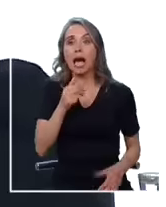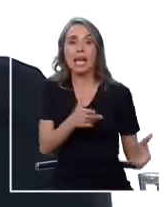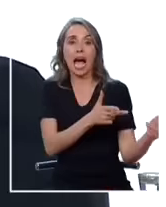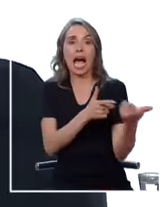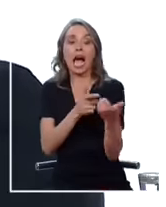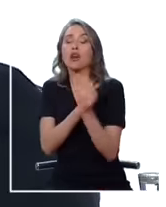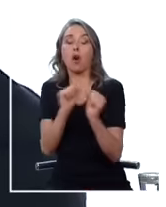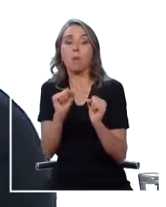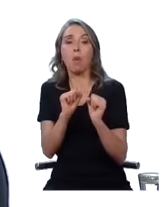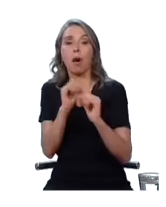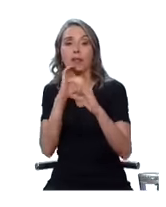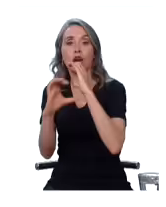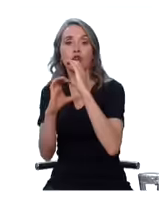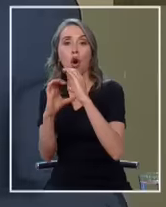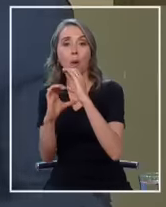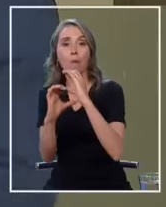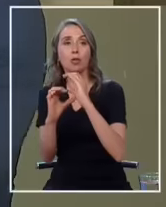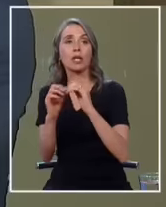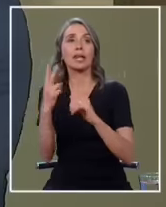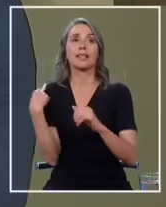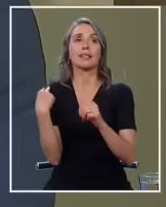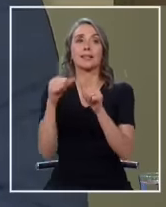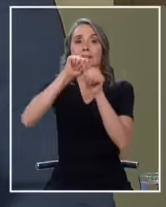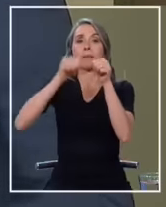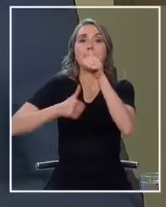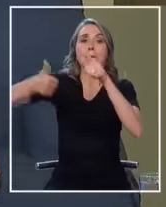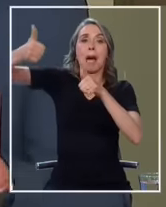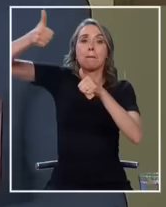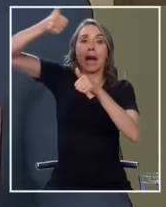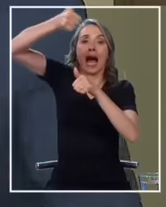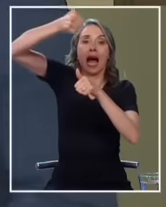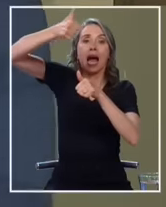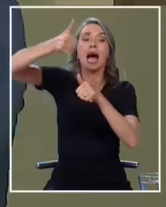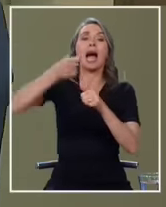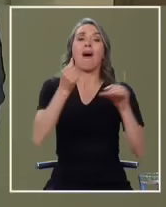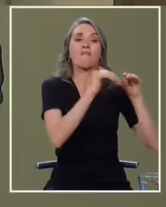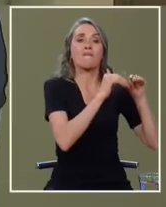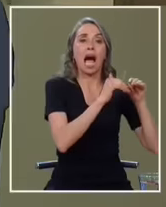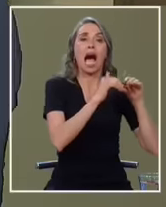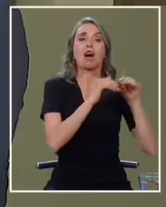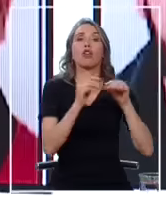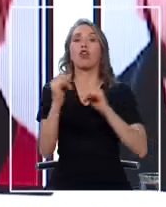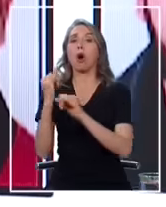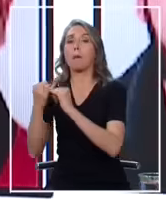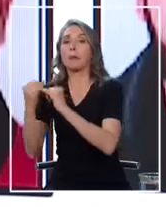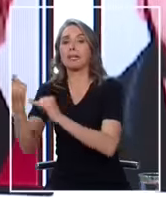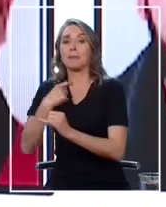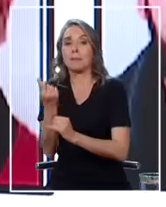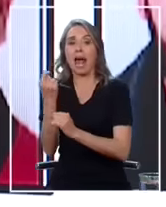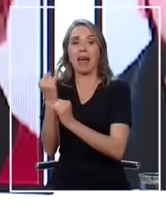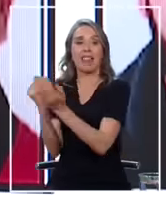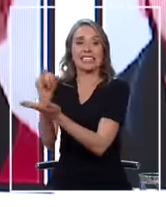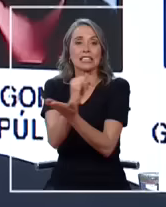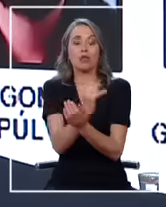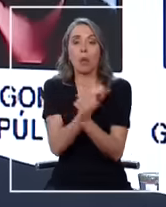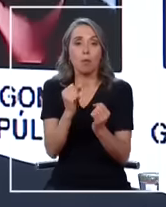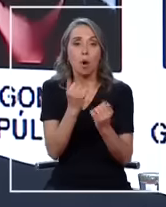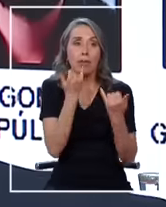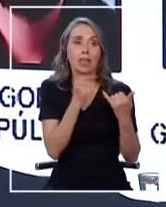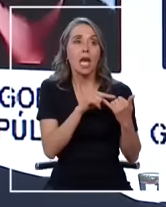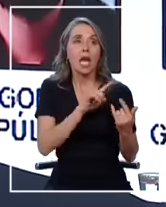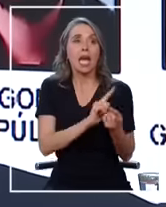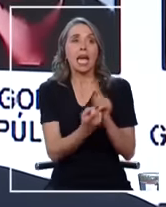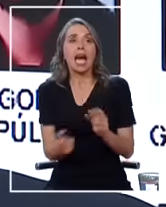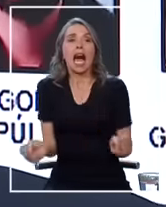poder comunicarse con estamentos más especializados, con los bancos, con entidades financieras, ¿qué hacía Juan Carlos